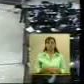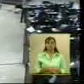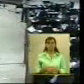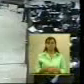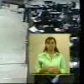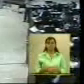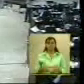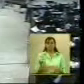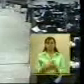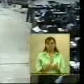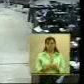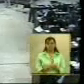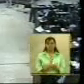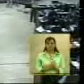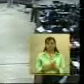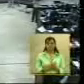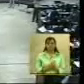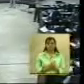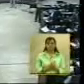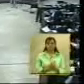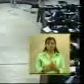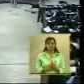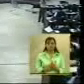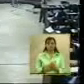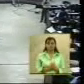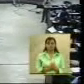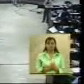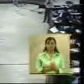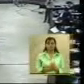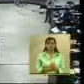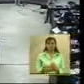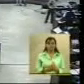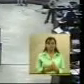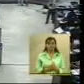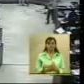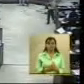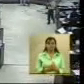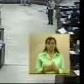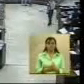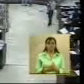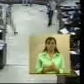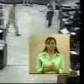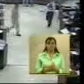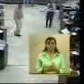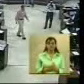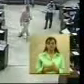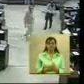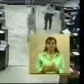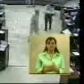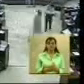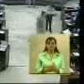Lamento, compañeras y compañeros, no vamos a dar más uso de la palabra. El debate está cerrado.